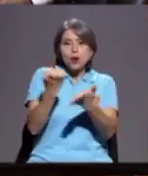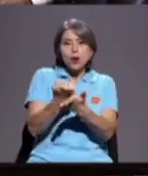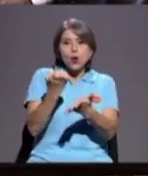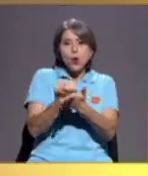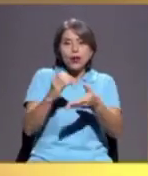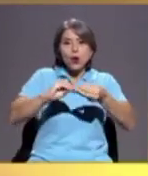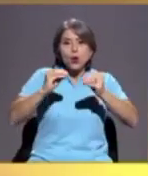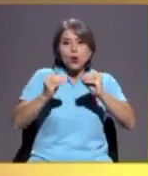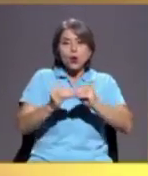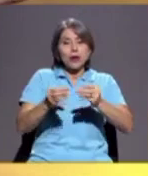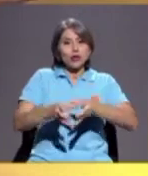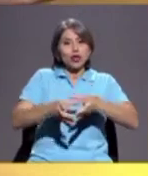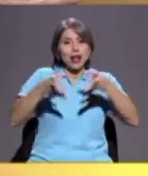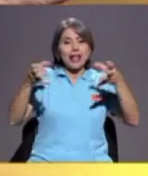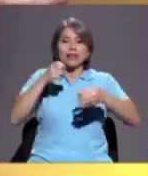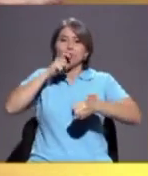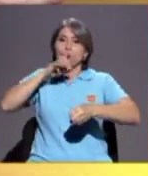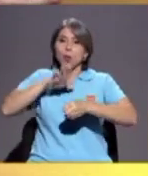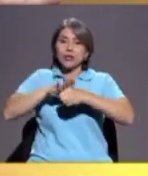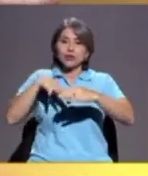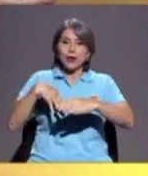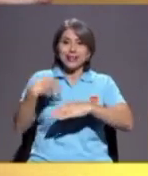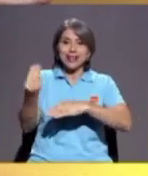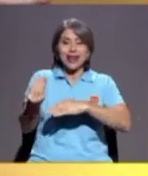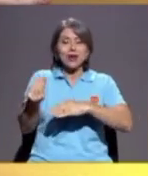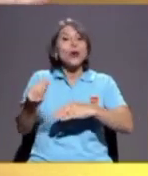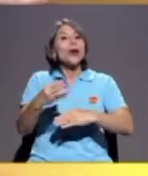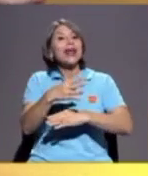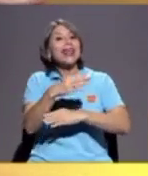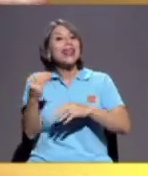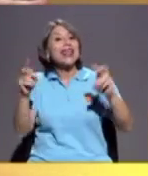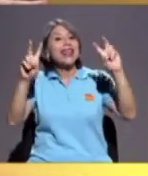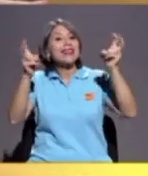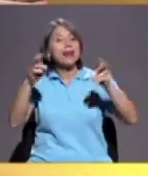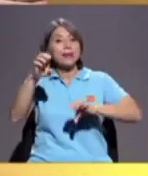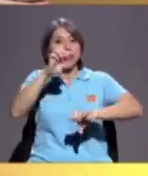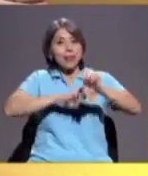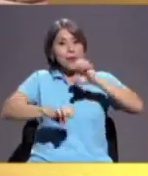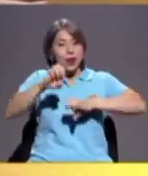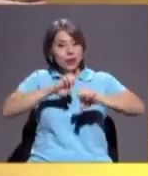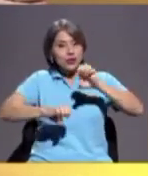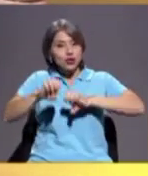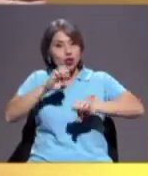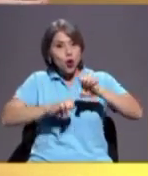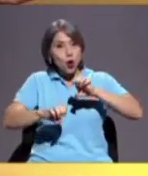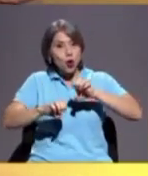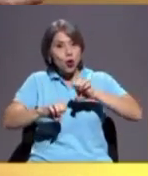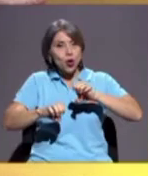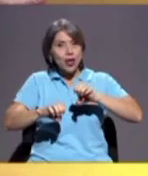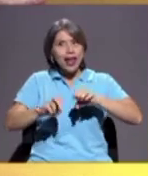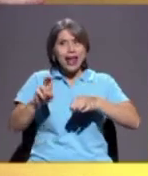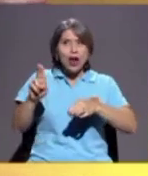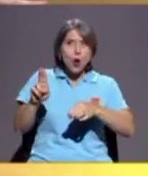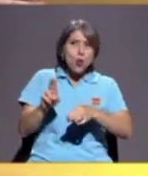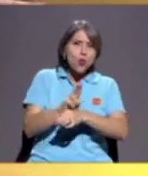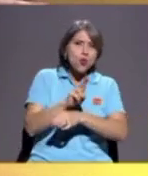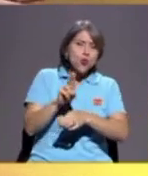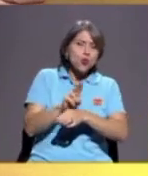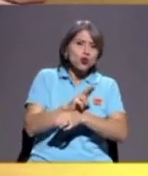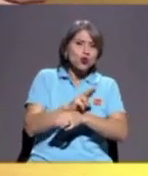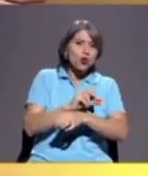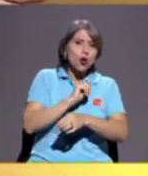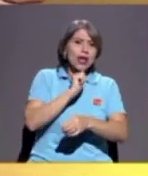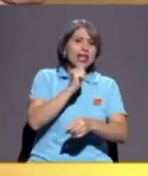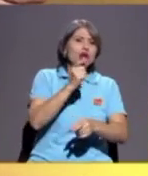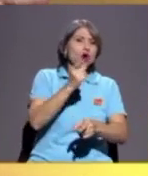compromiso externo, y el tema de evaluación era un uso incorrecto, no inadecuado porque técnicamente lo